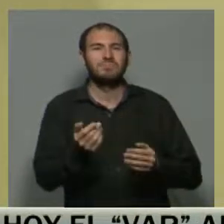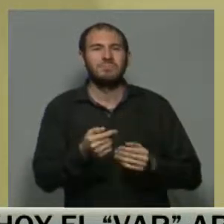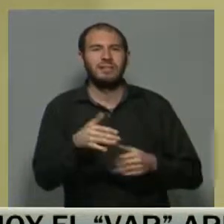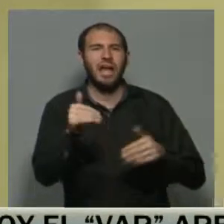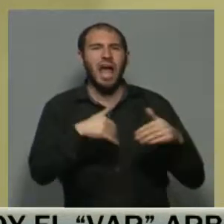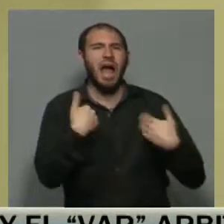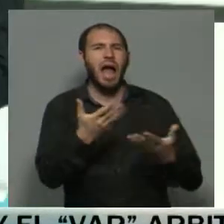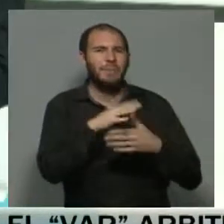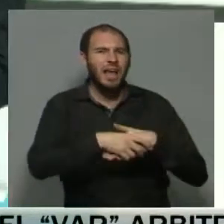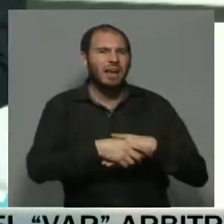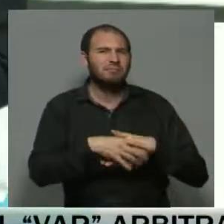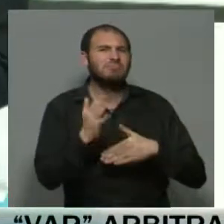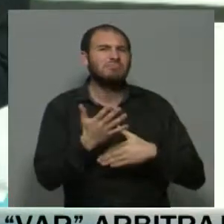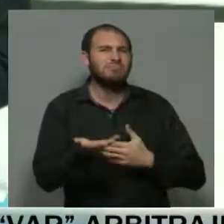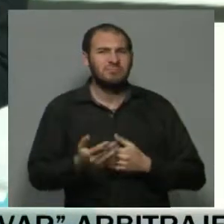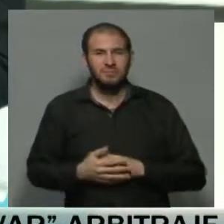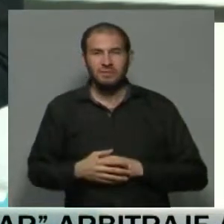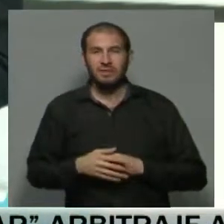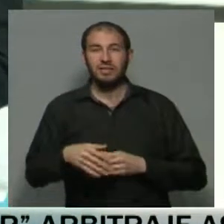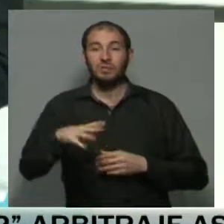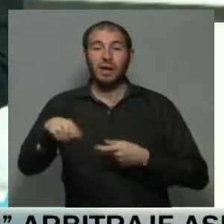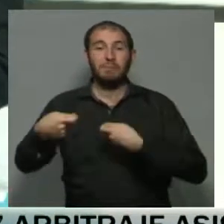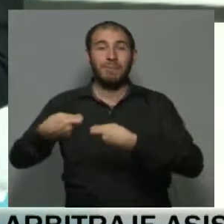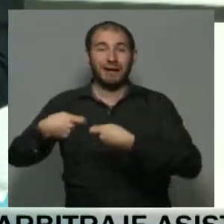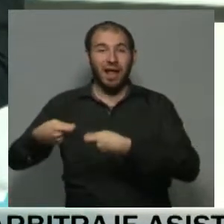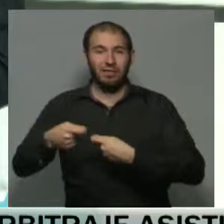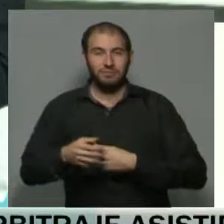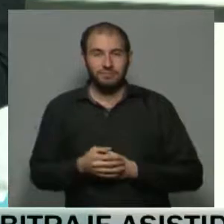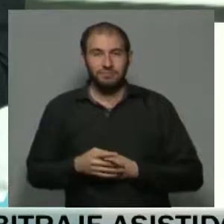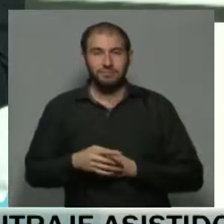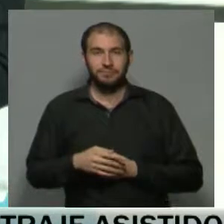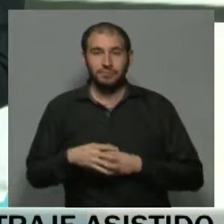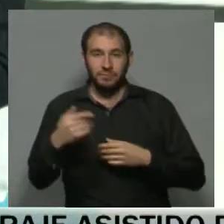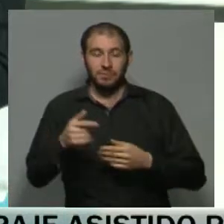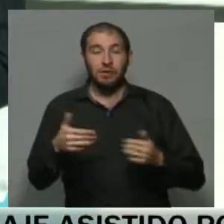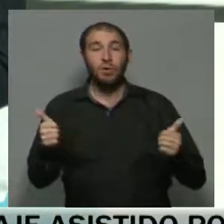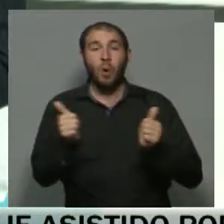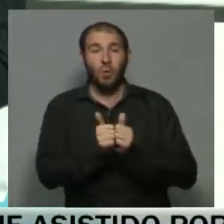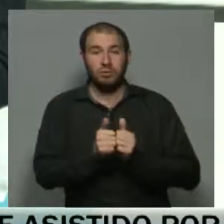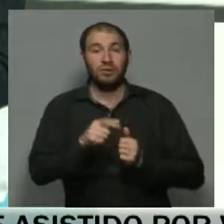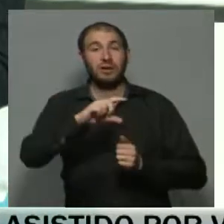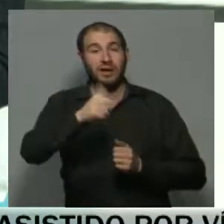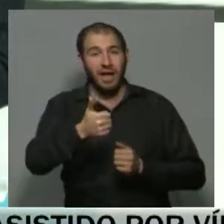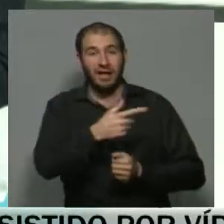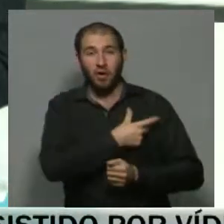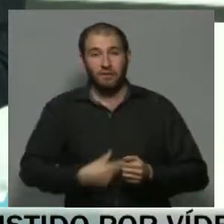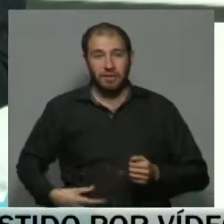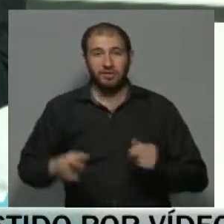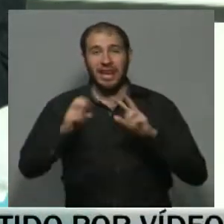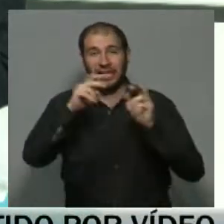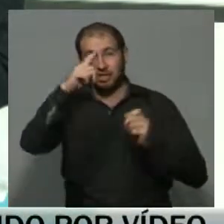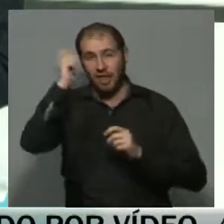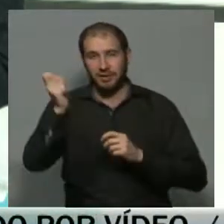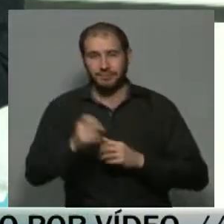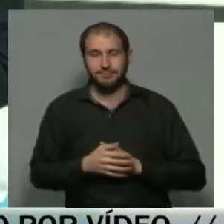elección amigable? Significa que los mercados actuaron en consonancia con el triunfo del gobierno a nivel